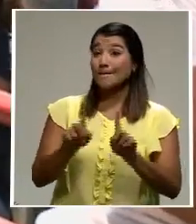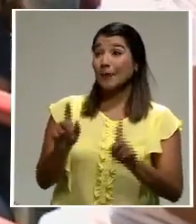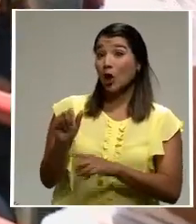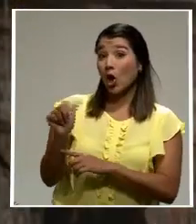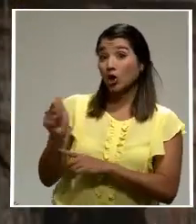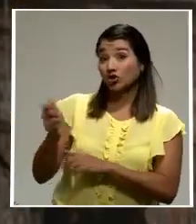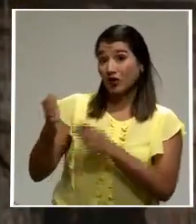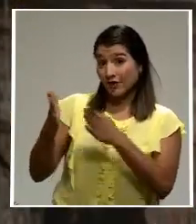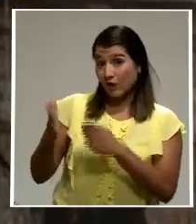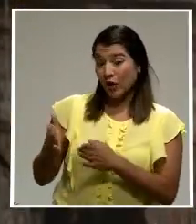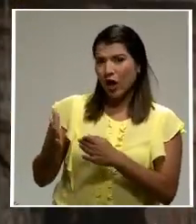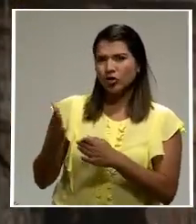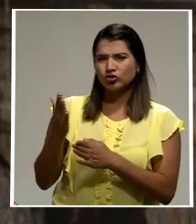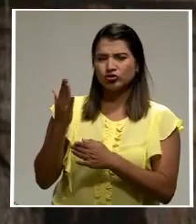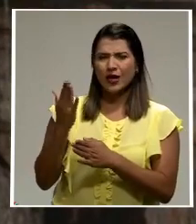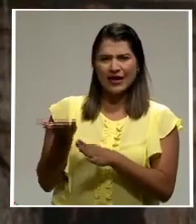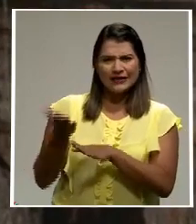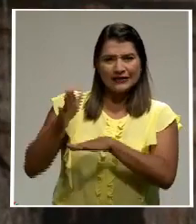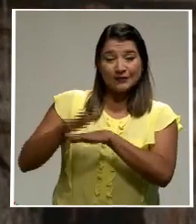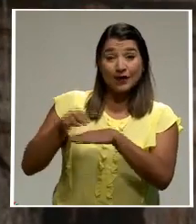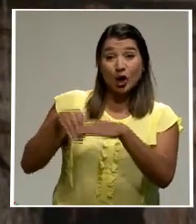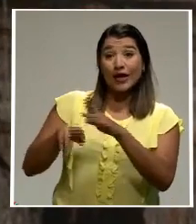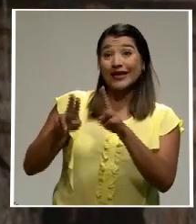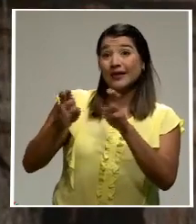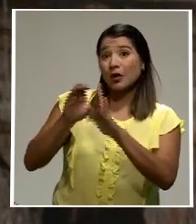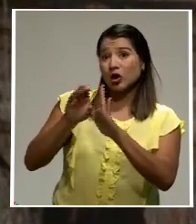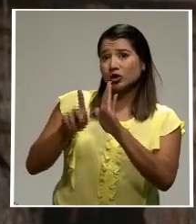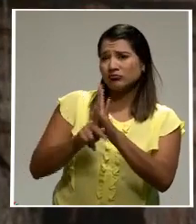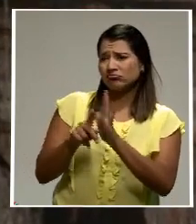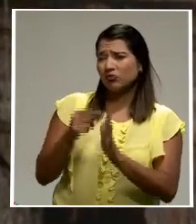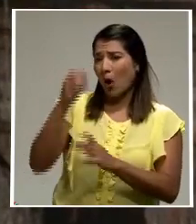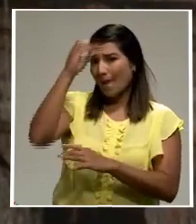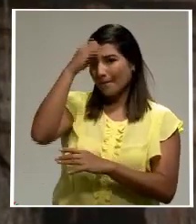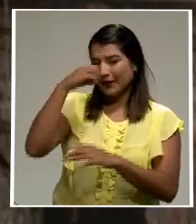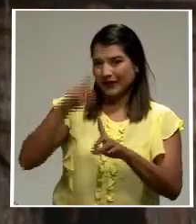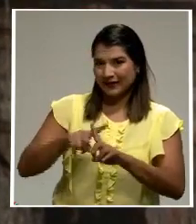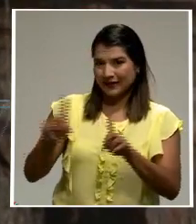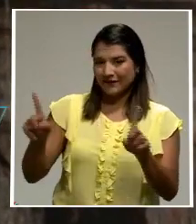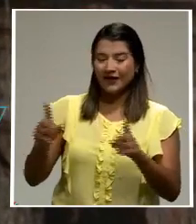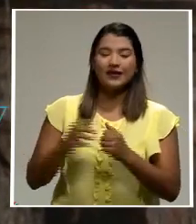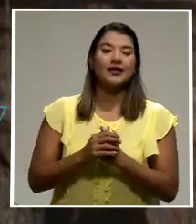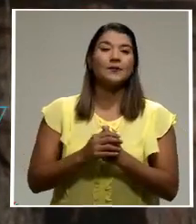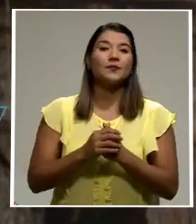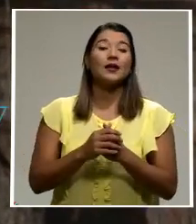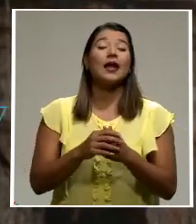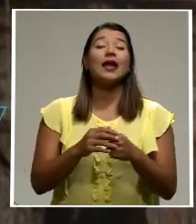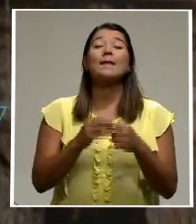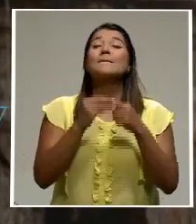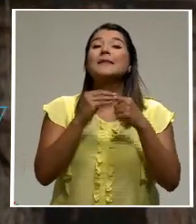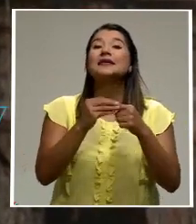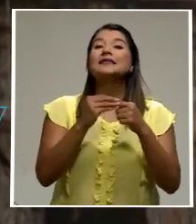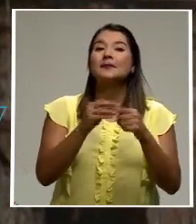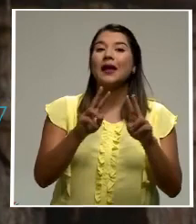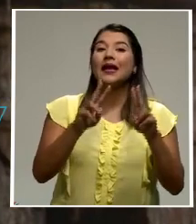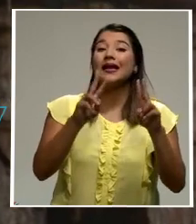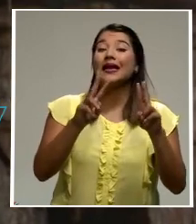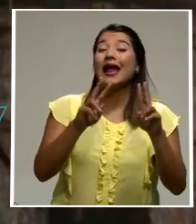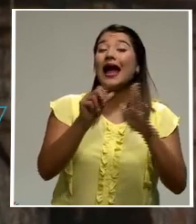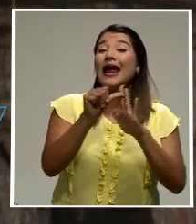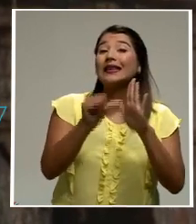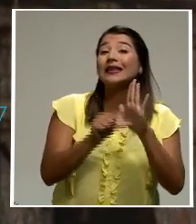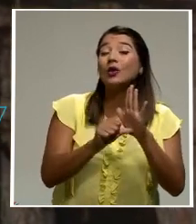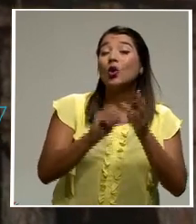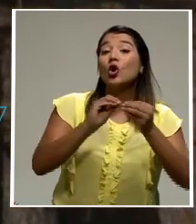discrepan. Pero en materia de empleo público, el principio fundamental, la norma fundamental es el 191.